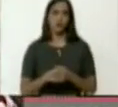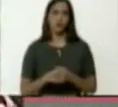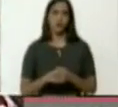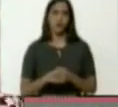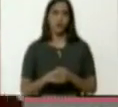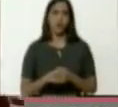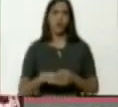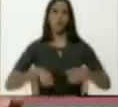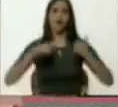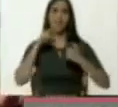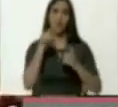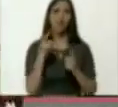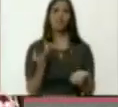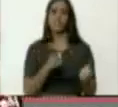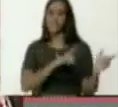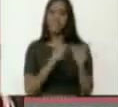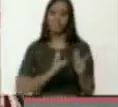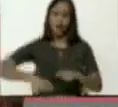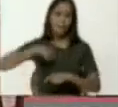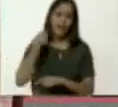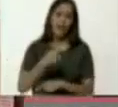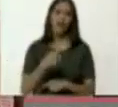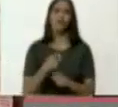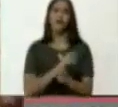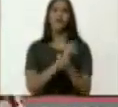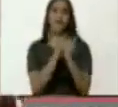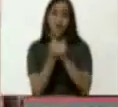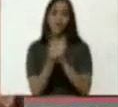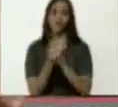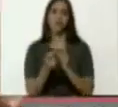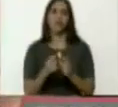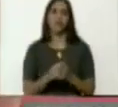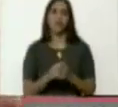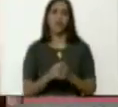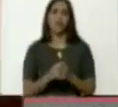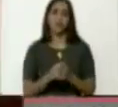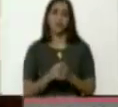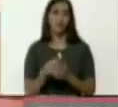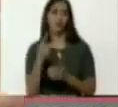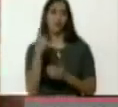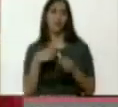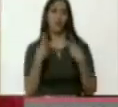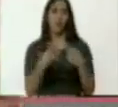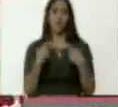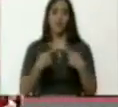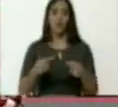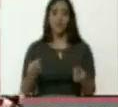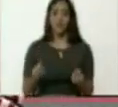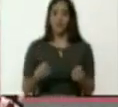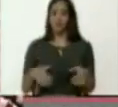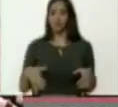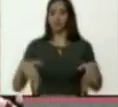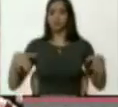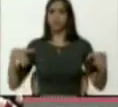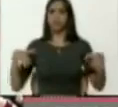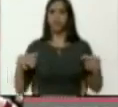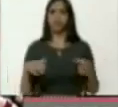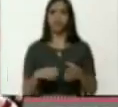hay más de uno que está dispuesto a pagar para que cambie ese lobby, para que no sea nada más Voluntad Popular enriqueciéndose y llenándose de